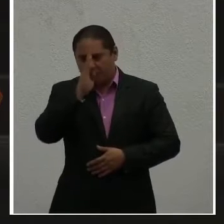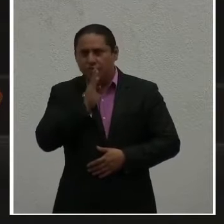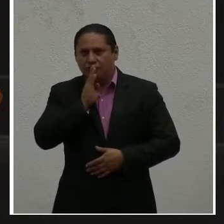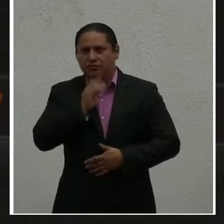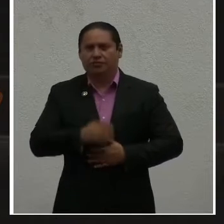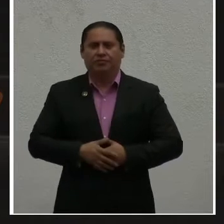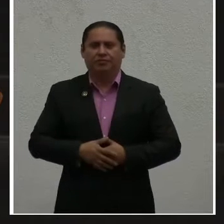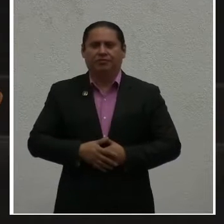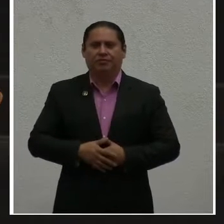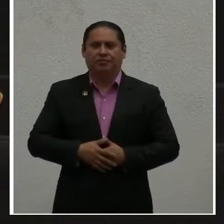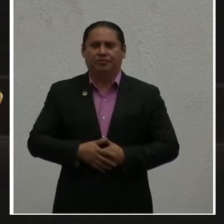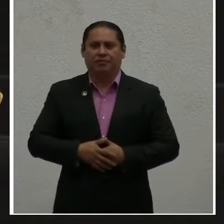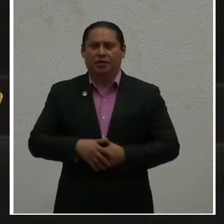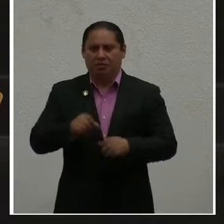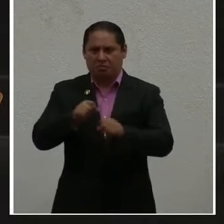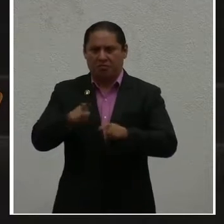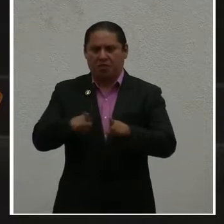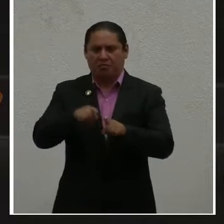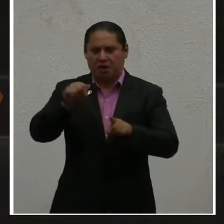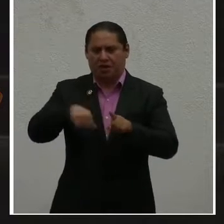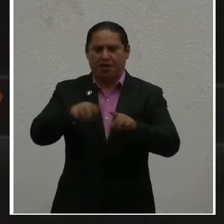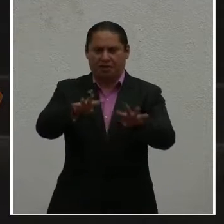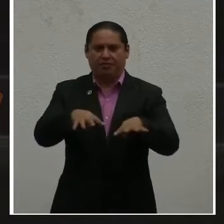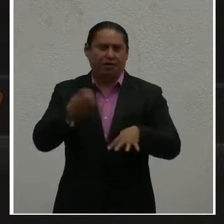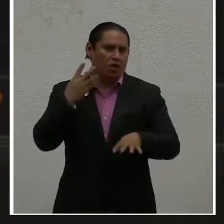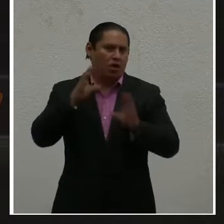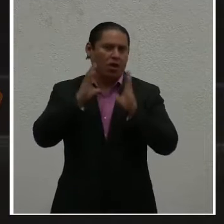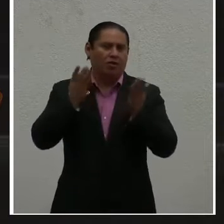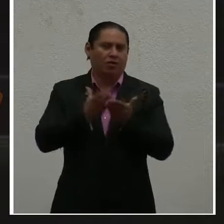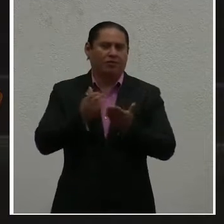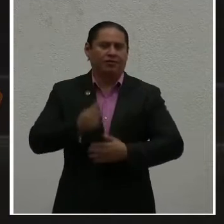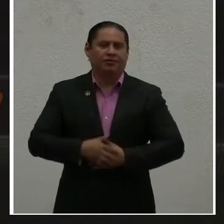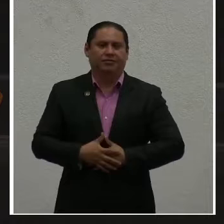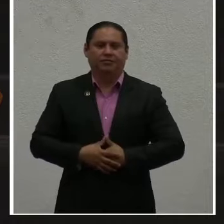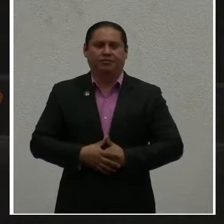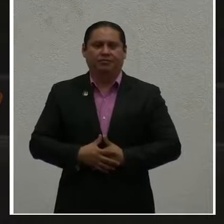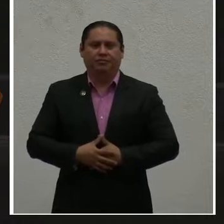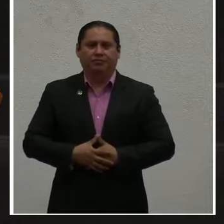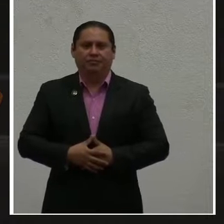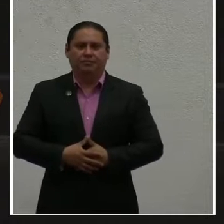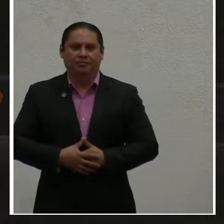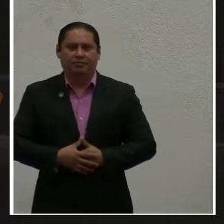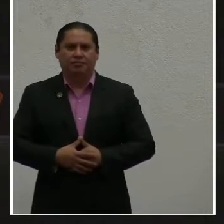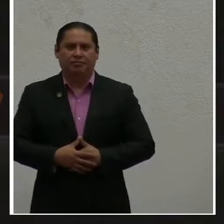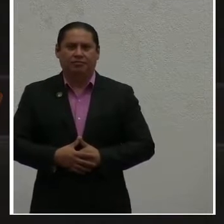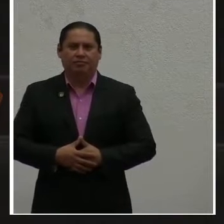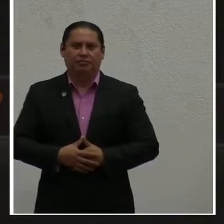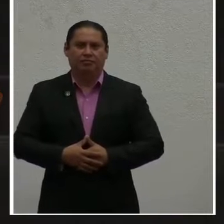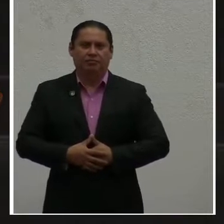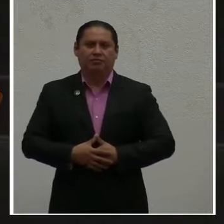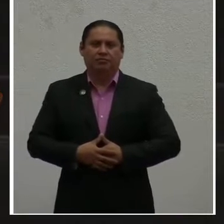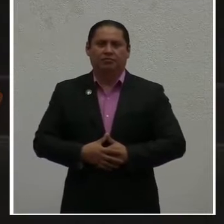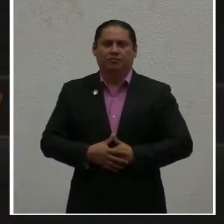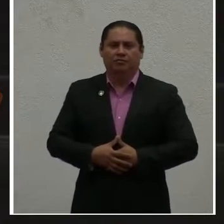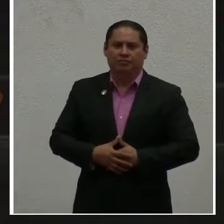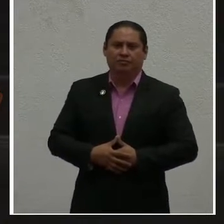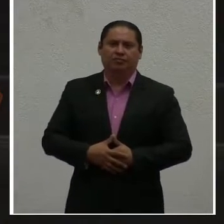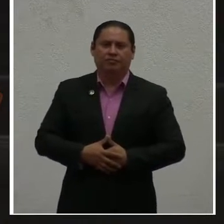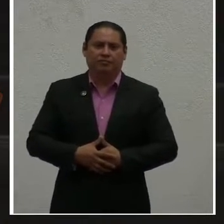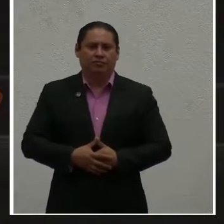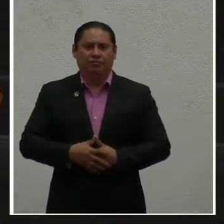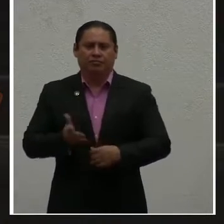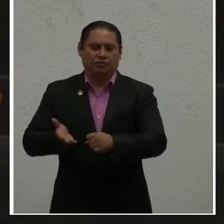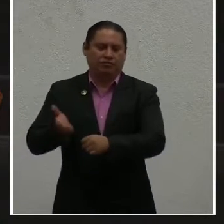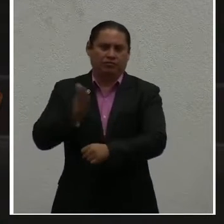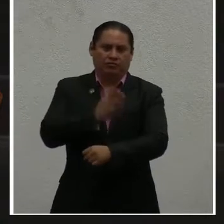el recinto oficial de esta legislatura. Por las